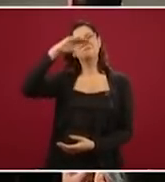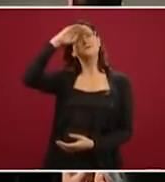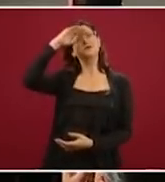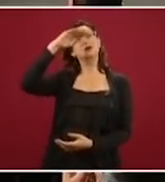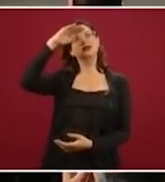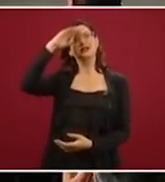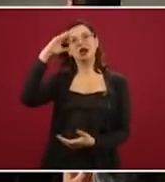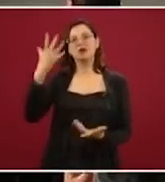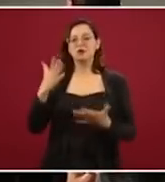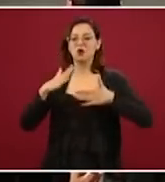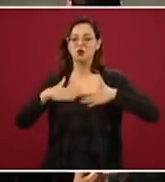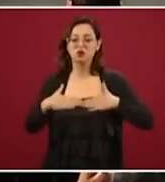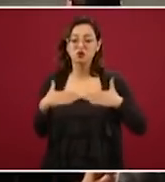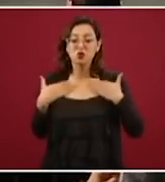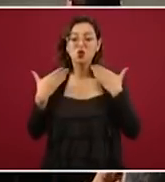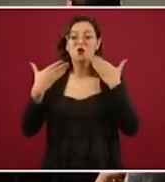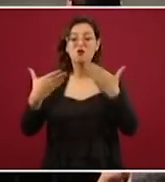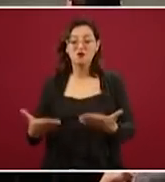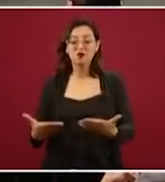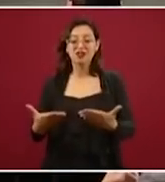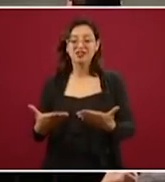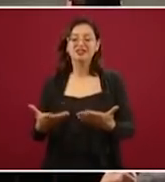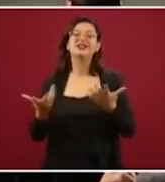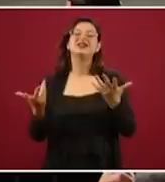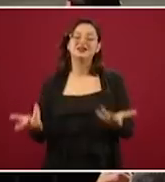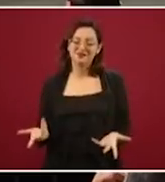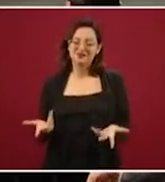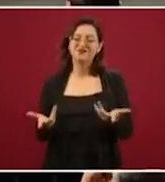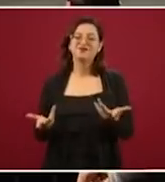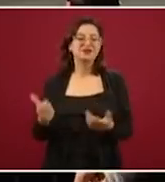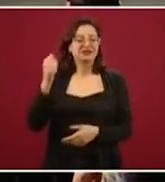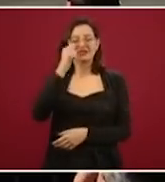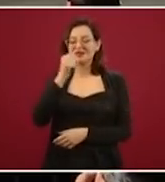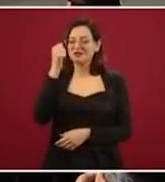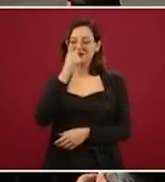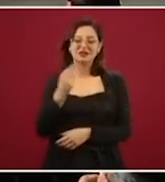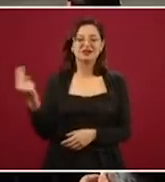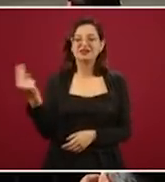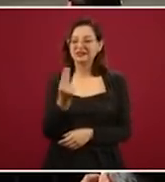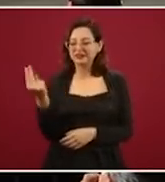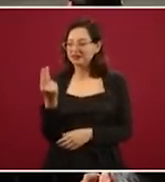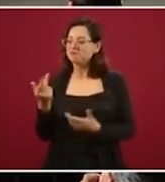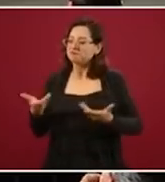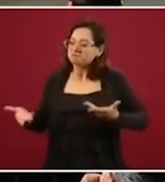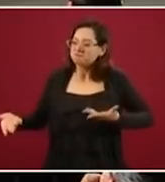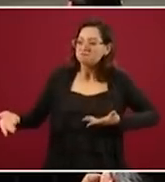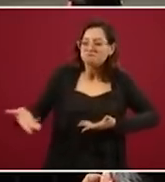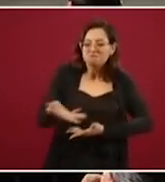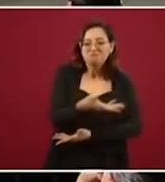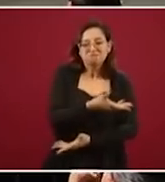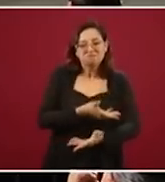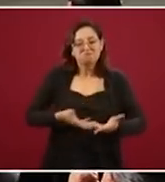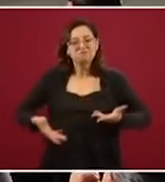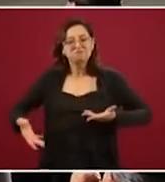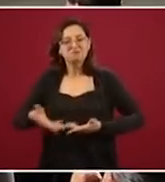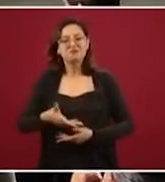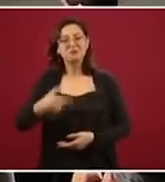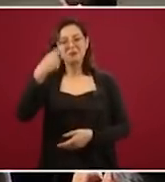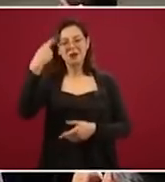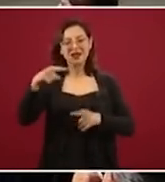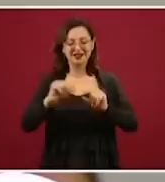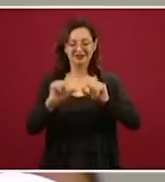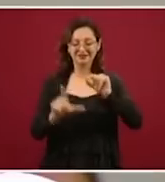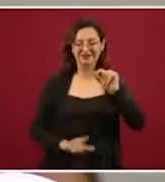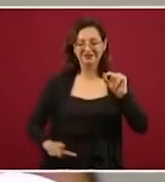confianza provocará lo que tanto se requiere y se ha requerido siempre, de colaborar entre todos para ir construyendo un mejor